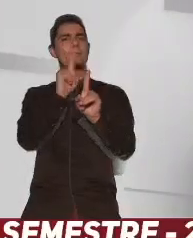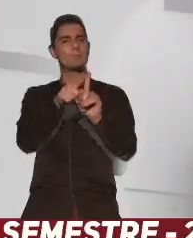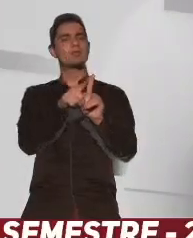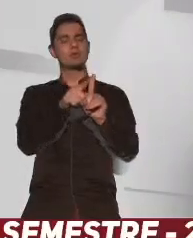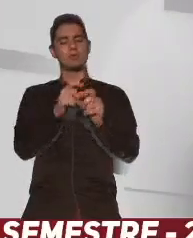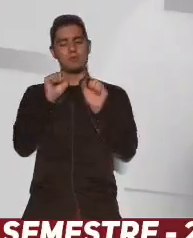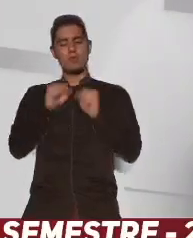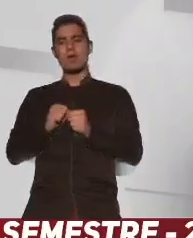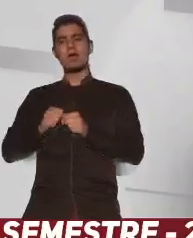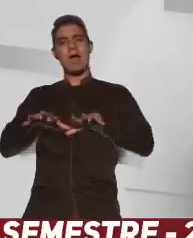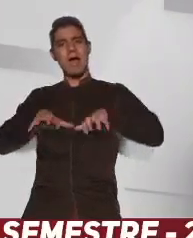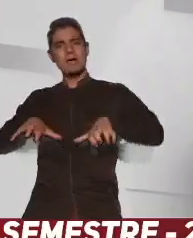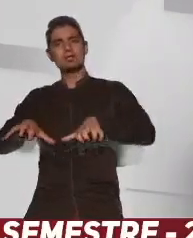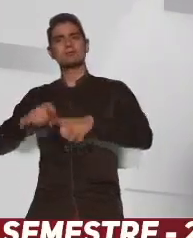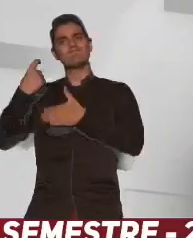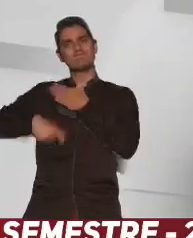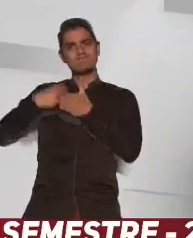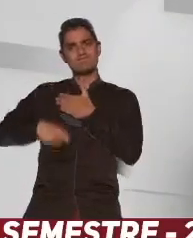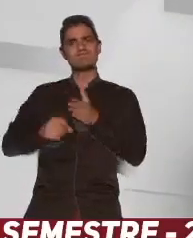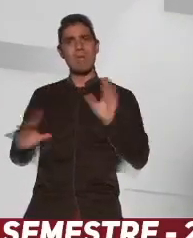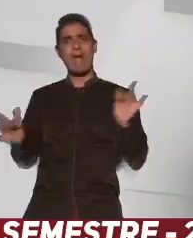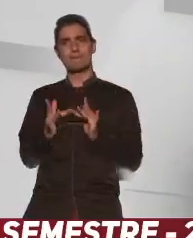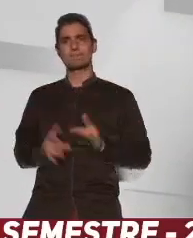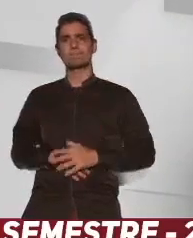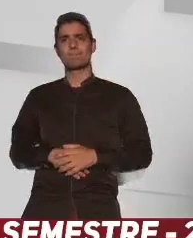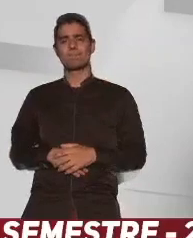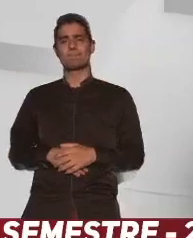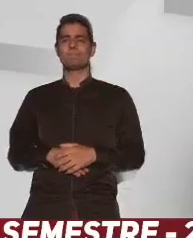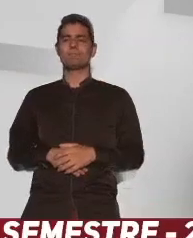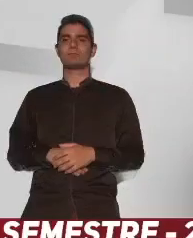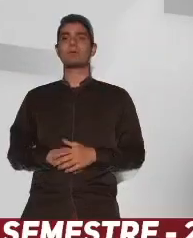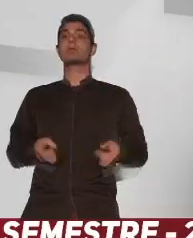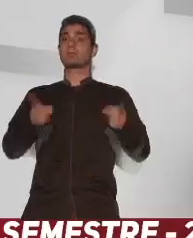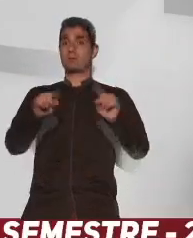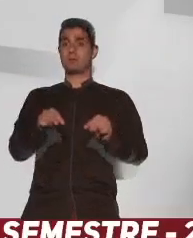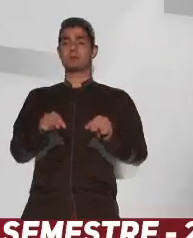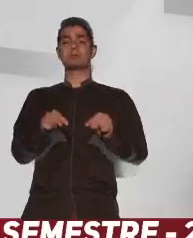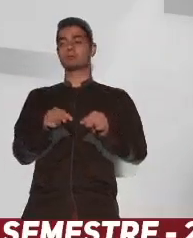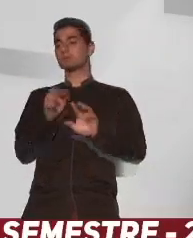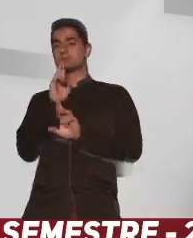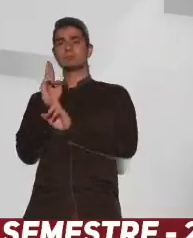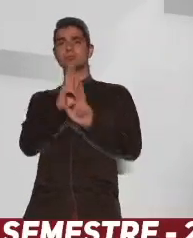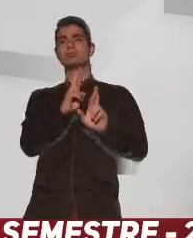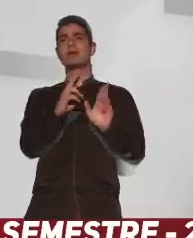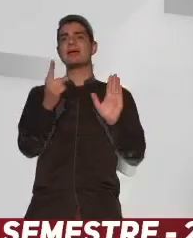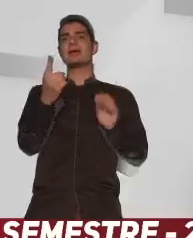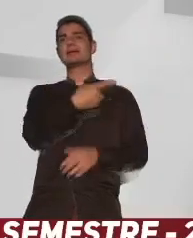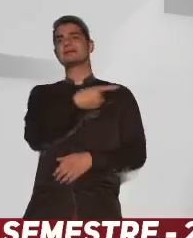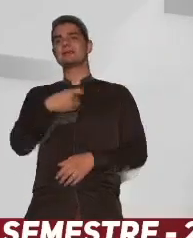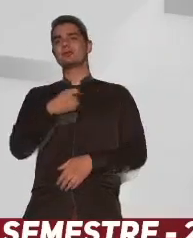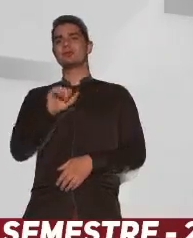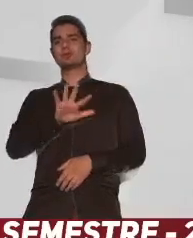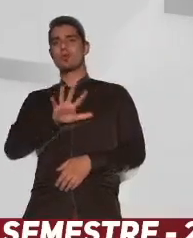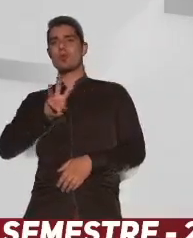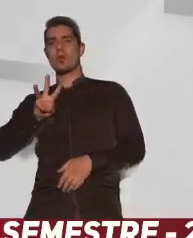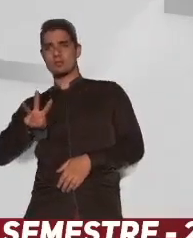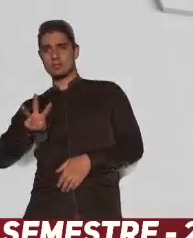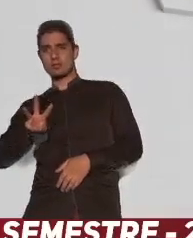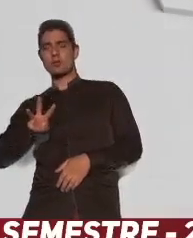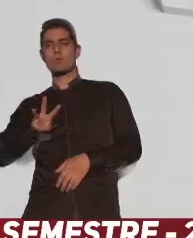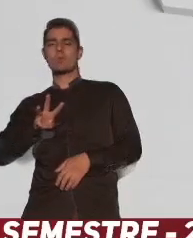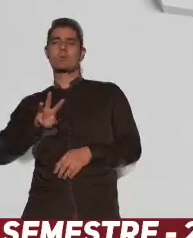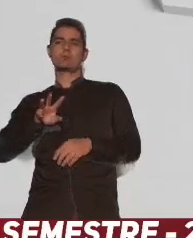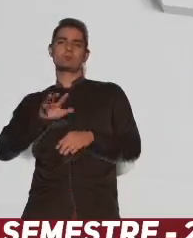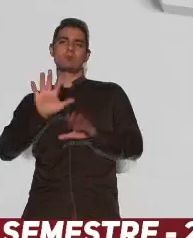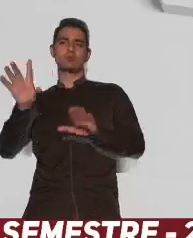acciones correspondientes. De igual forma, se dio respuesta a 154 requerimientos de la Contraloría General de